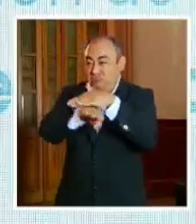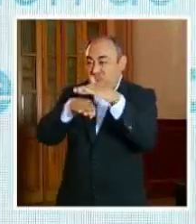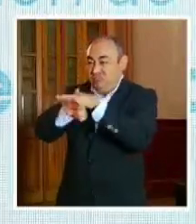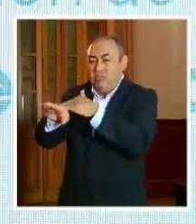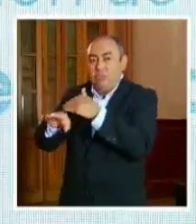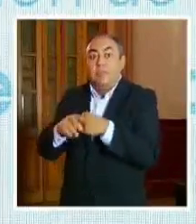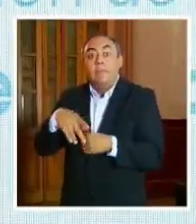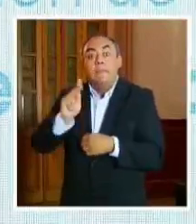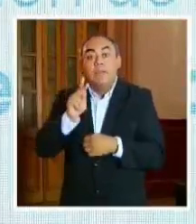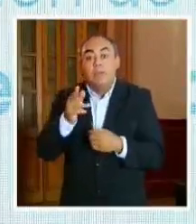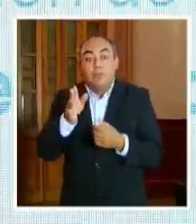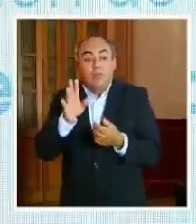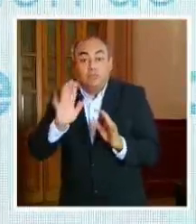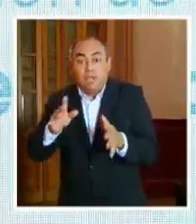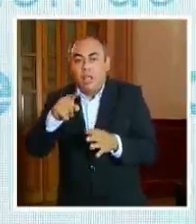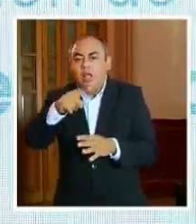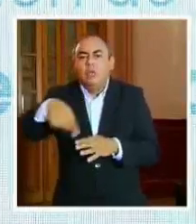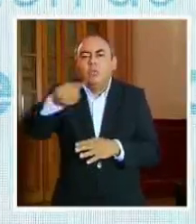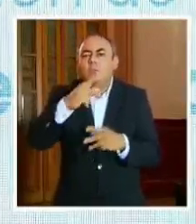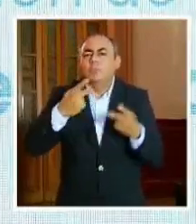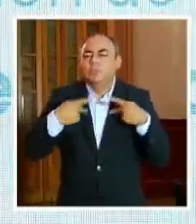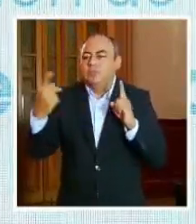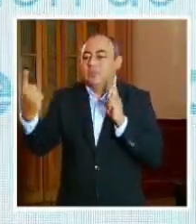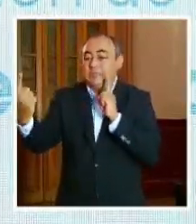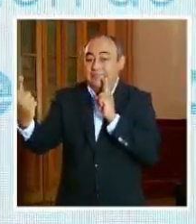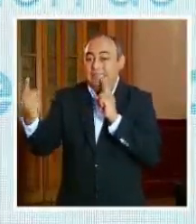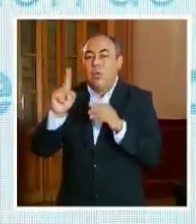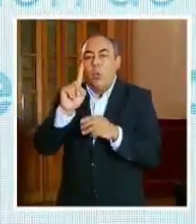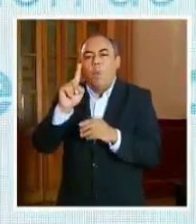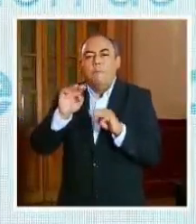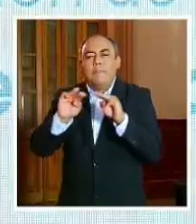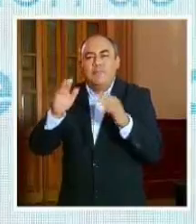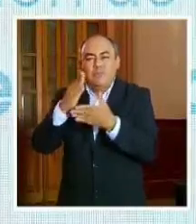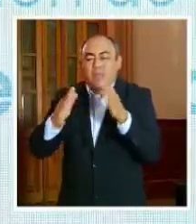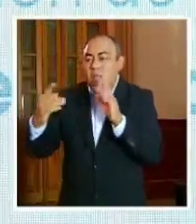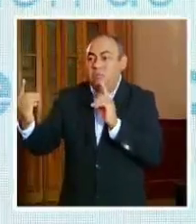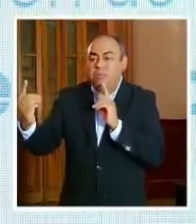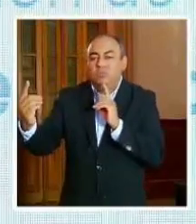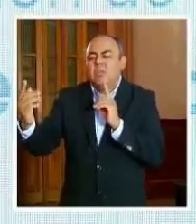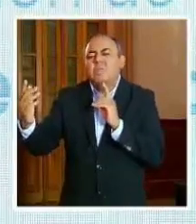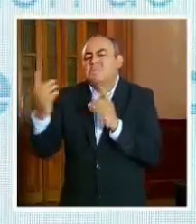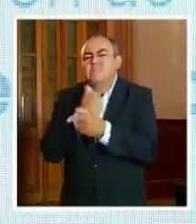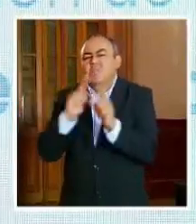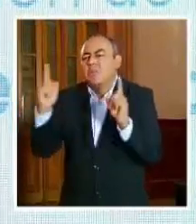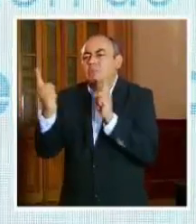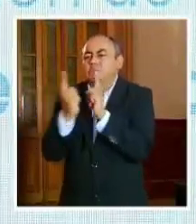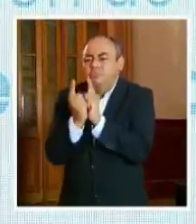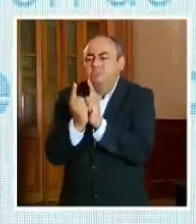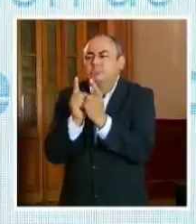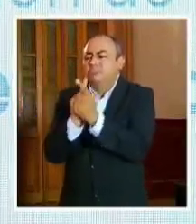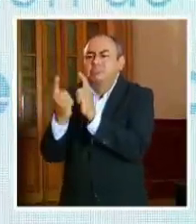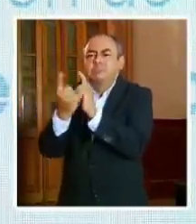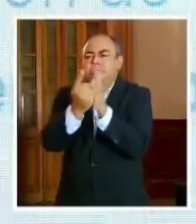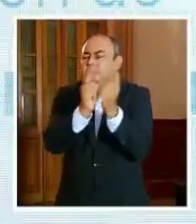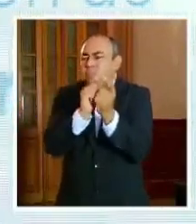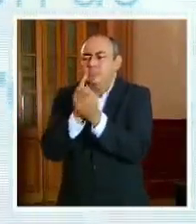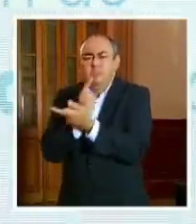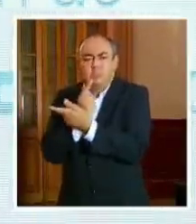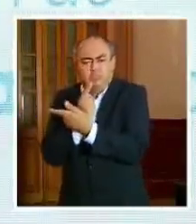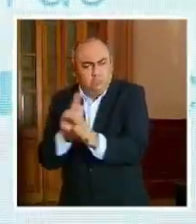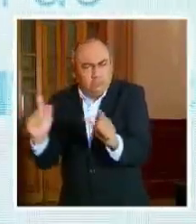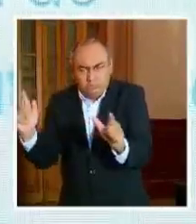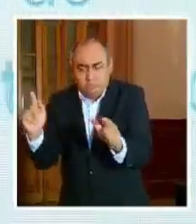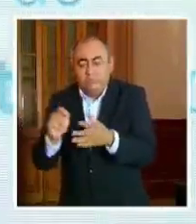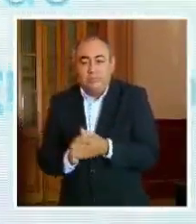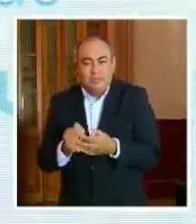sana distancia, siempre hay que buscarla, pero ya no la vamos a estar vigilando de forma obligada, y por eso desde el regreso